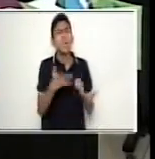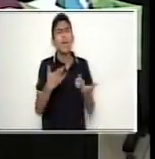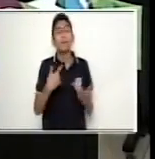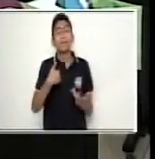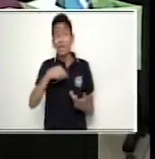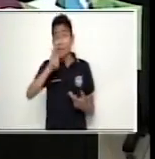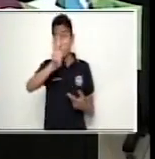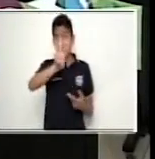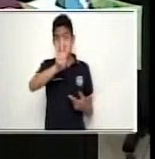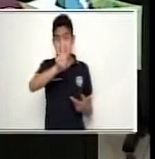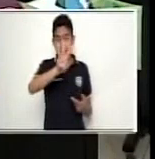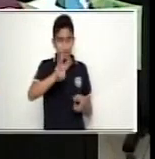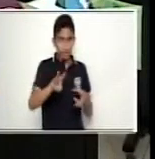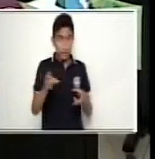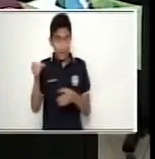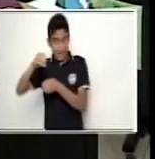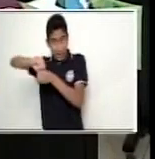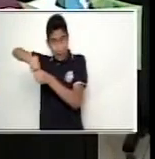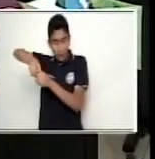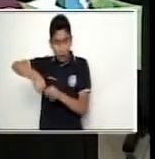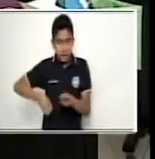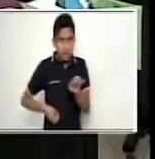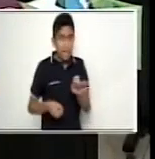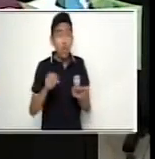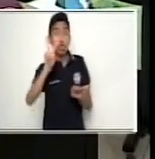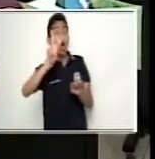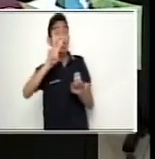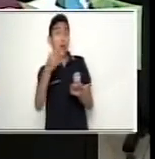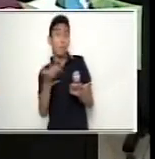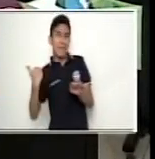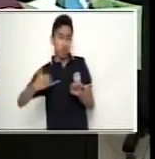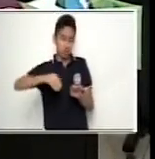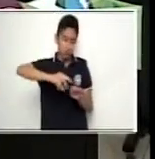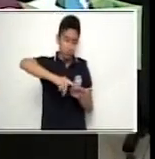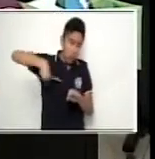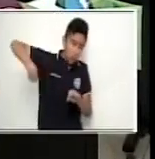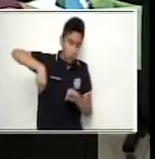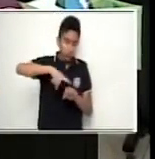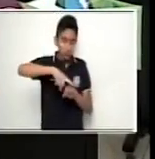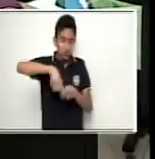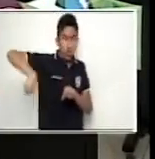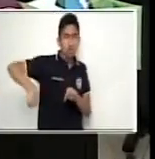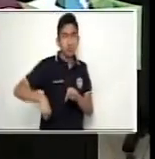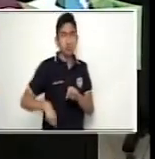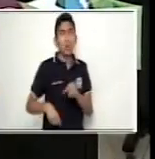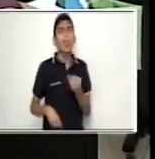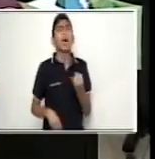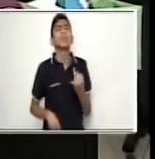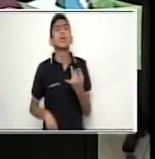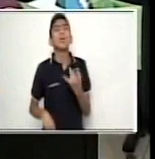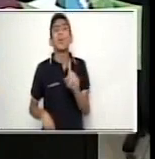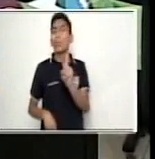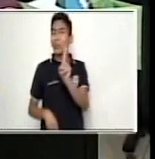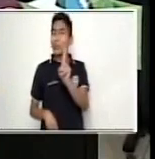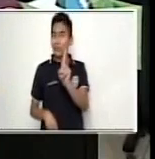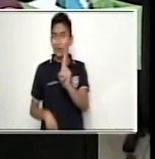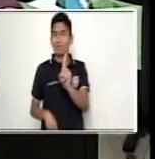3 tapones y le vas a quitar 2. ¿Cuántos te quedan? 1.